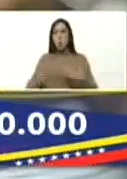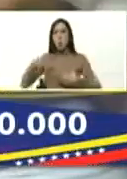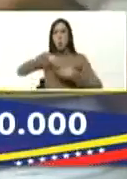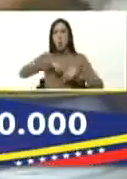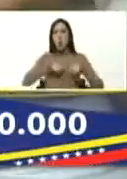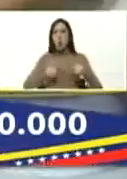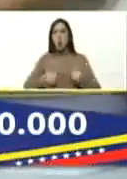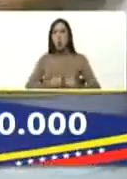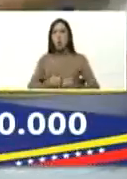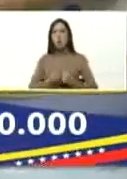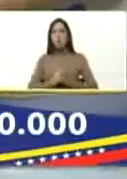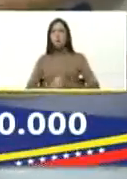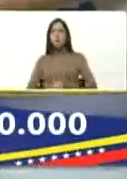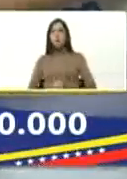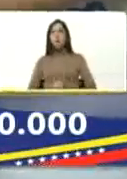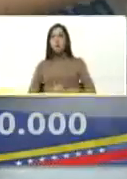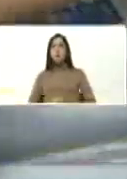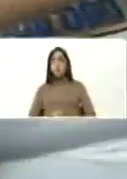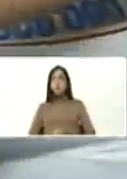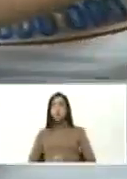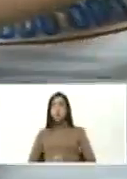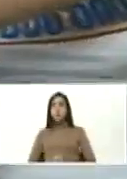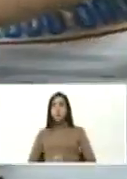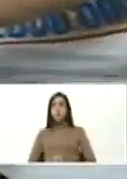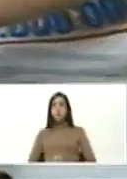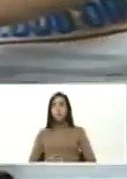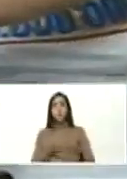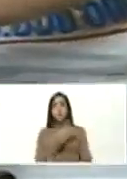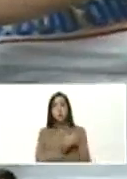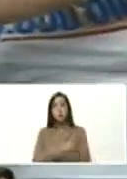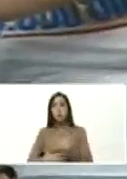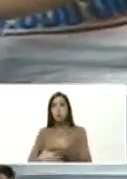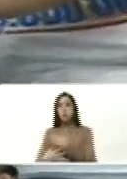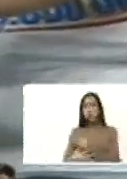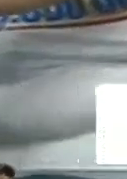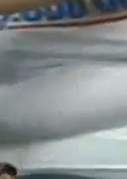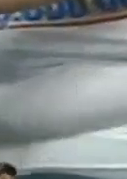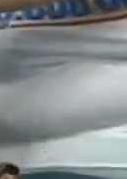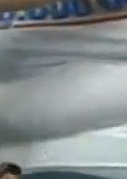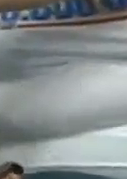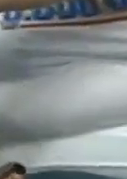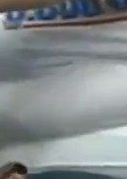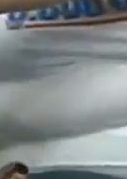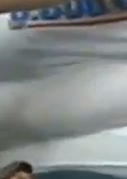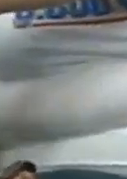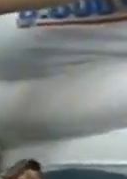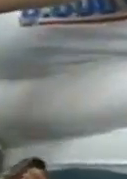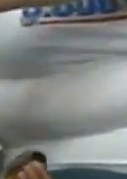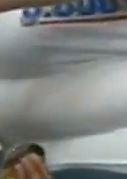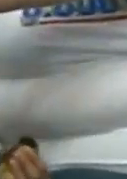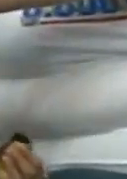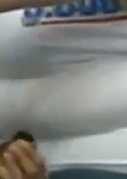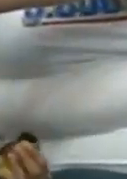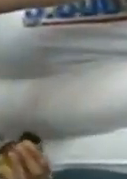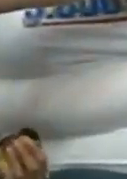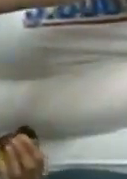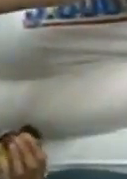corazón. Llevo en mi sangre la espuma del mar y tu horizonte en